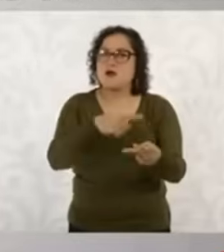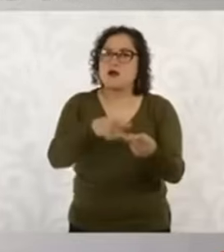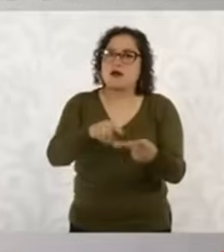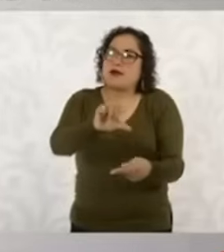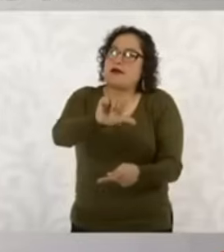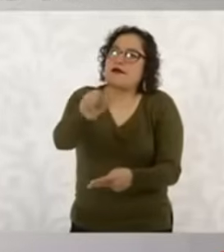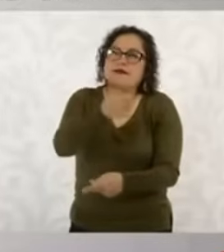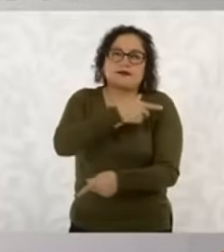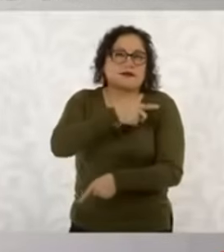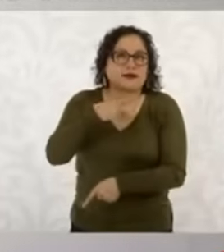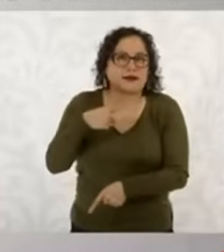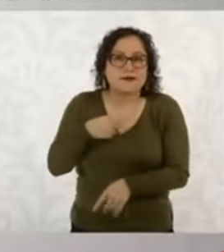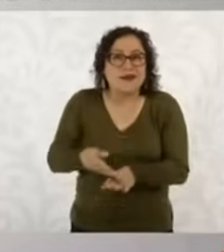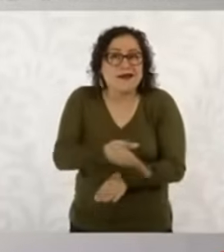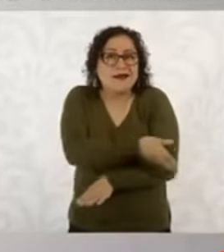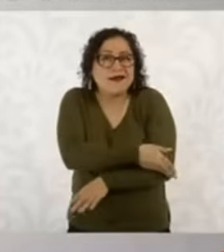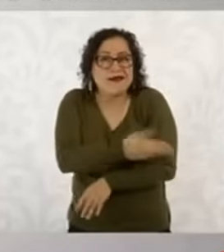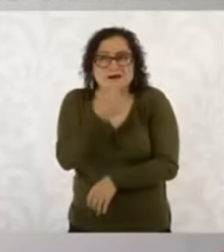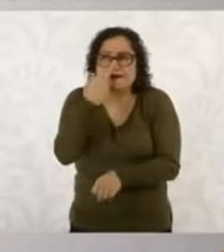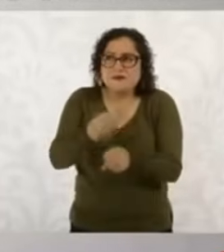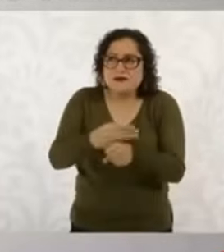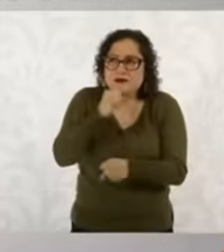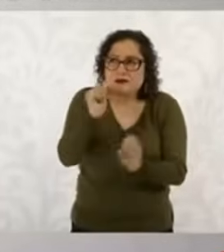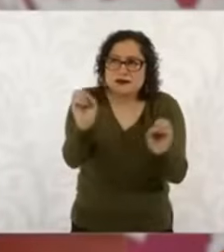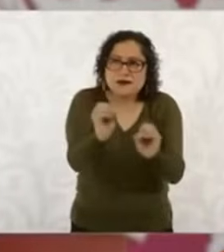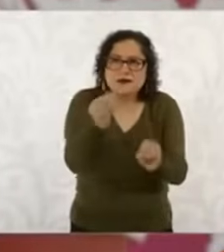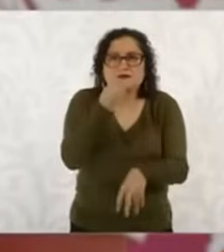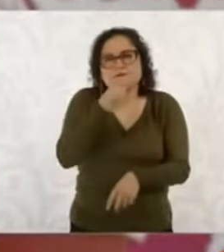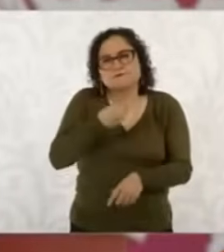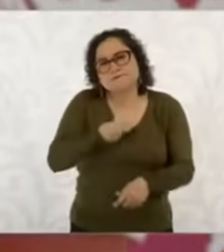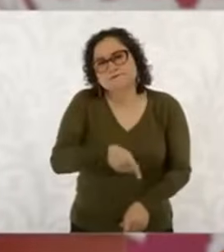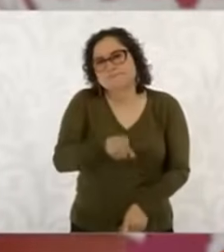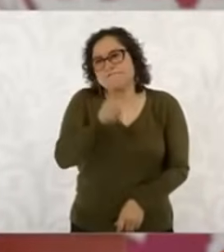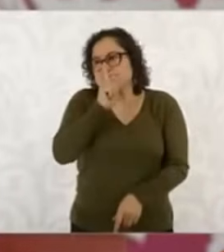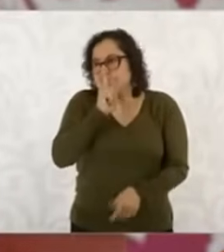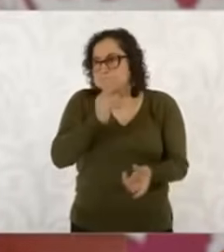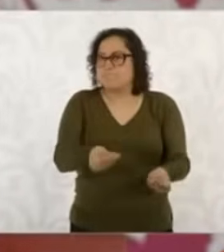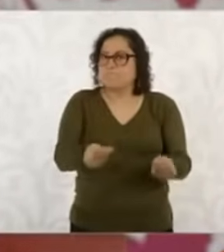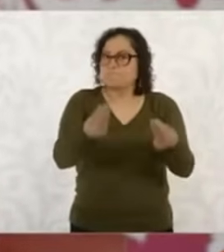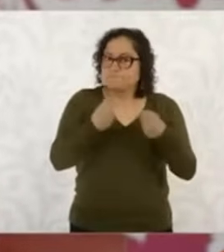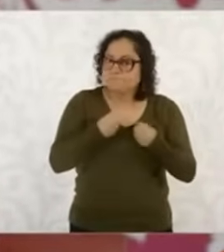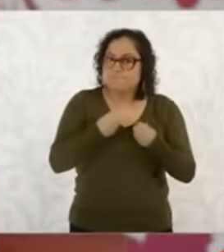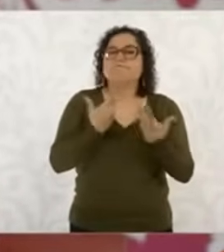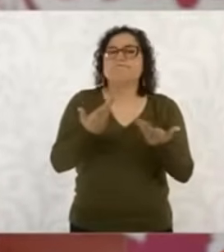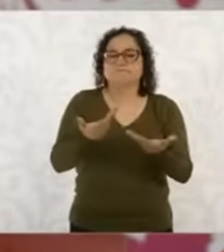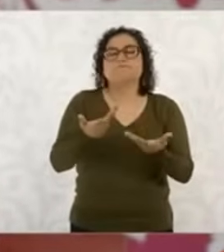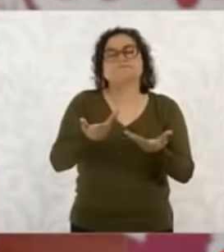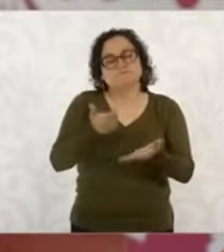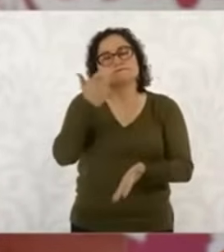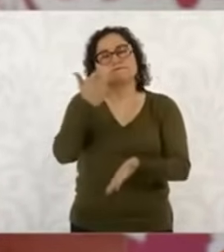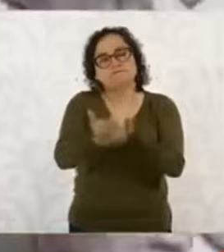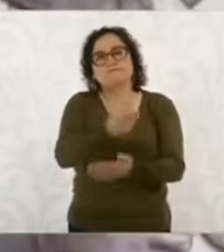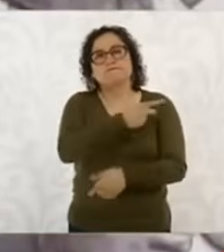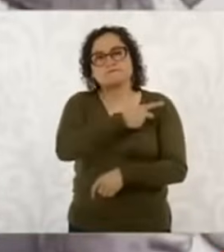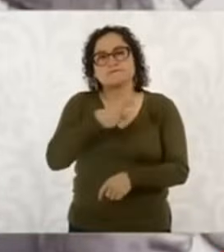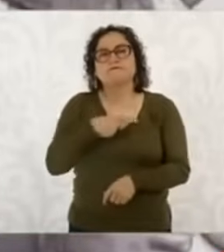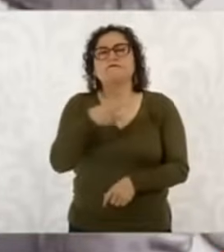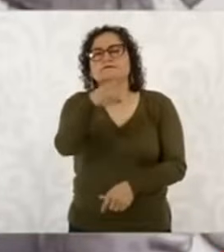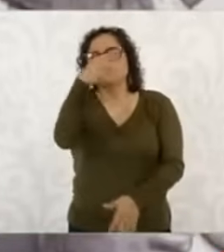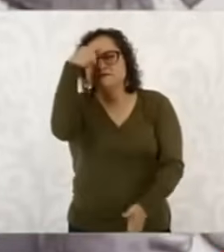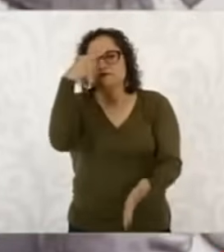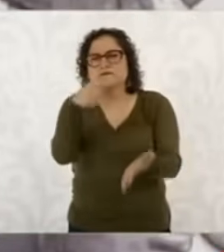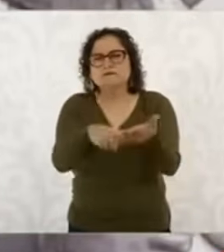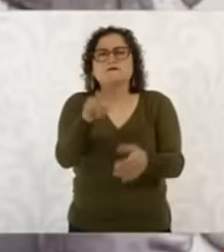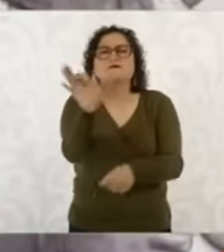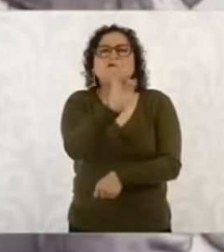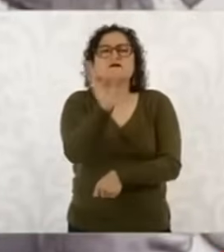etcétera. Entonces, ¿qué estamos haciendo? Si lo tuviera que pagar solito Pemex, la deuda saldría muy cara, porque los intereses con Pemex